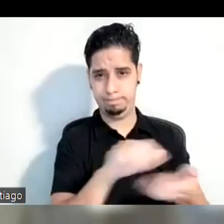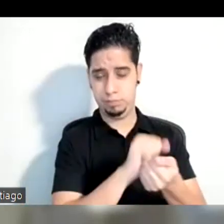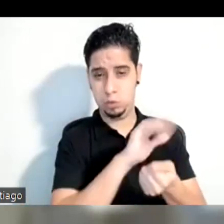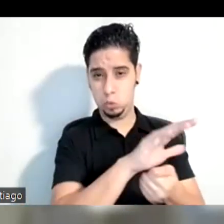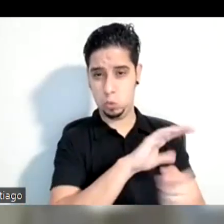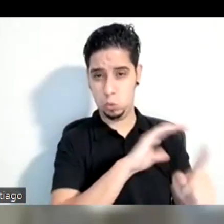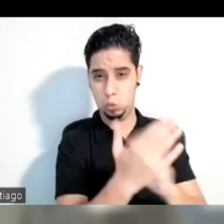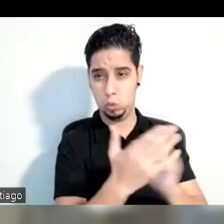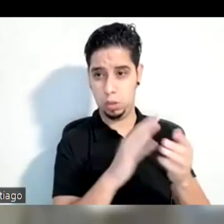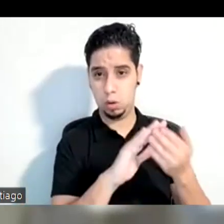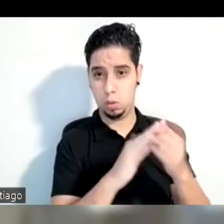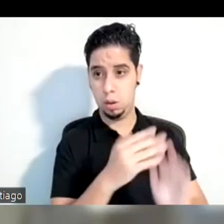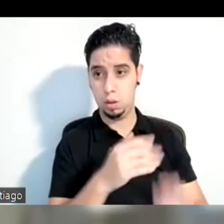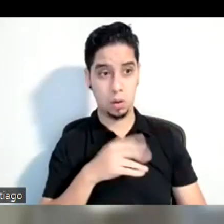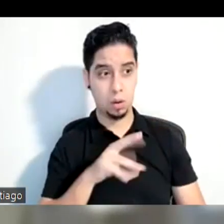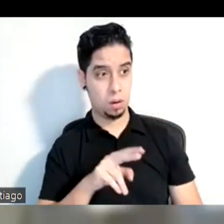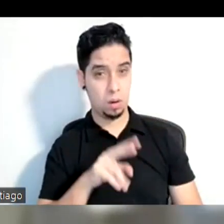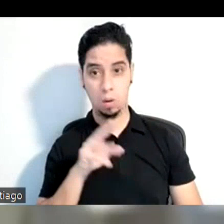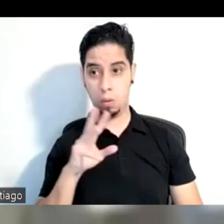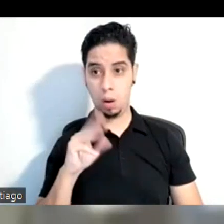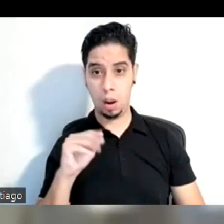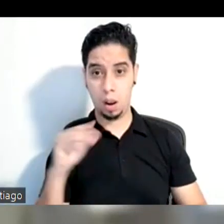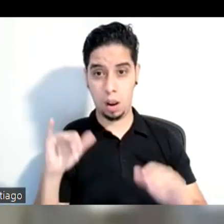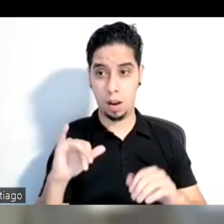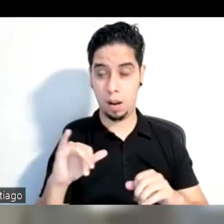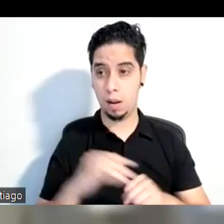comunidad. Claro. Y yo, ¡ah! Yo estaba